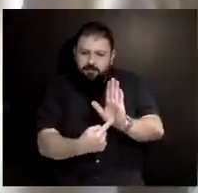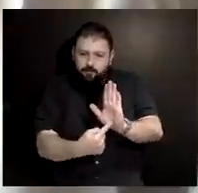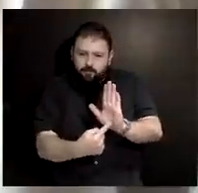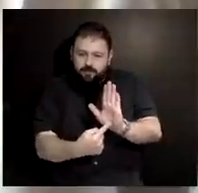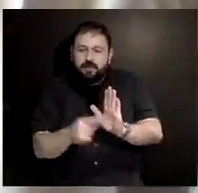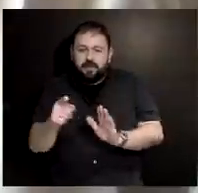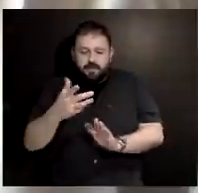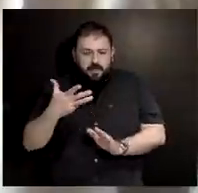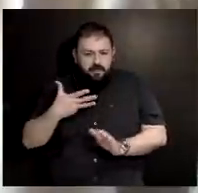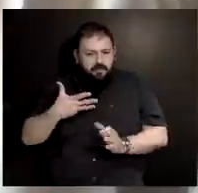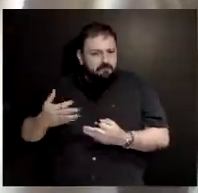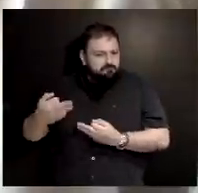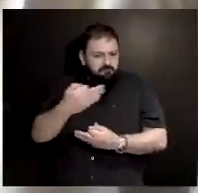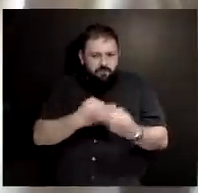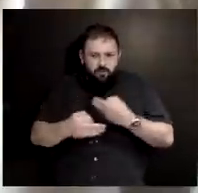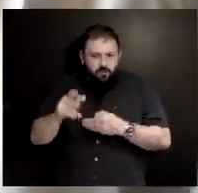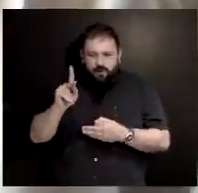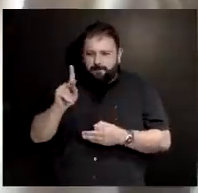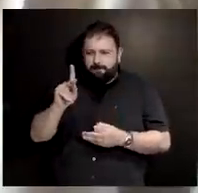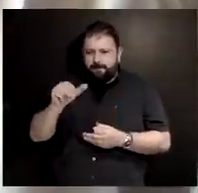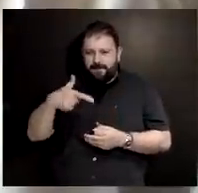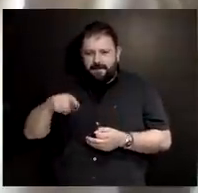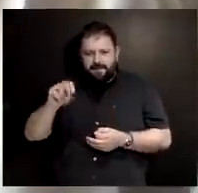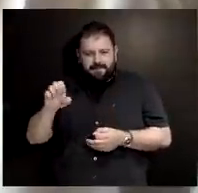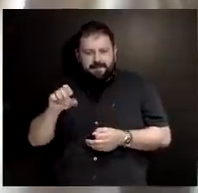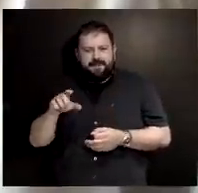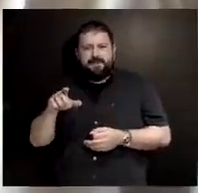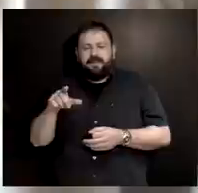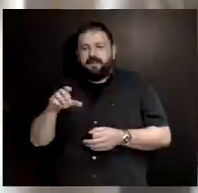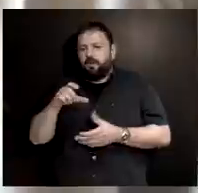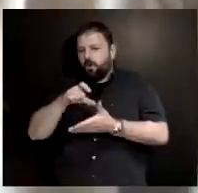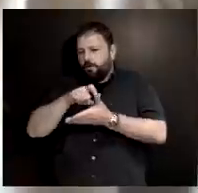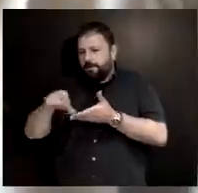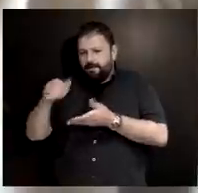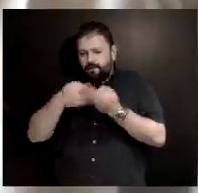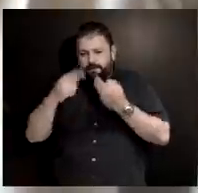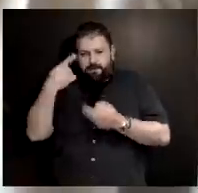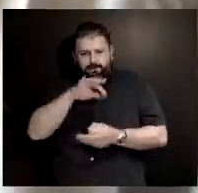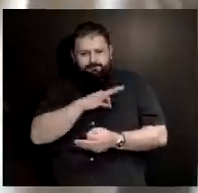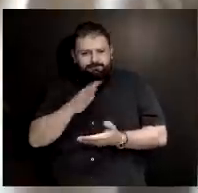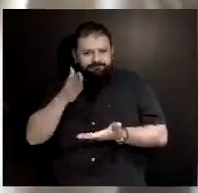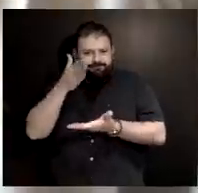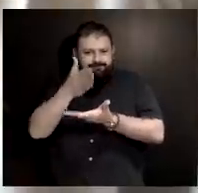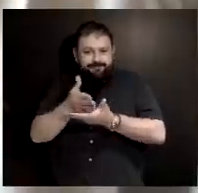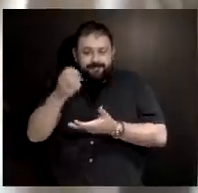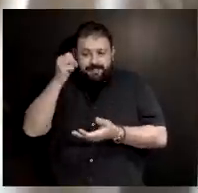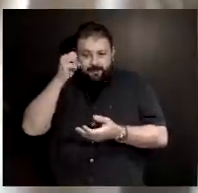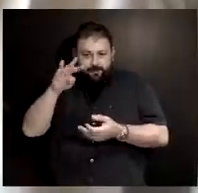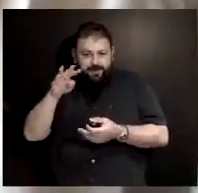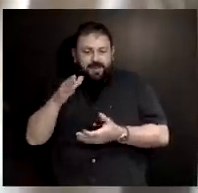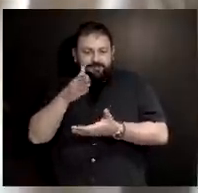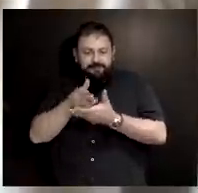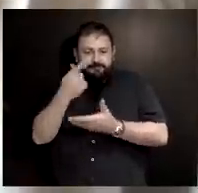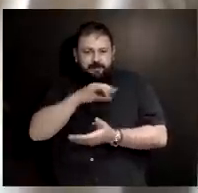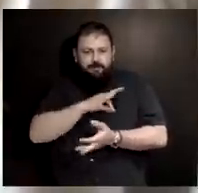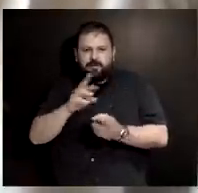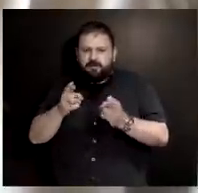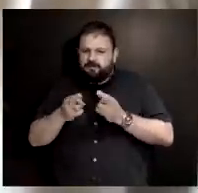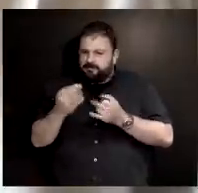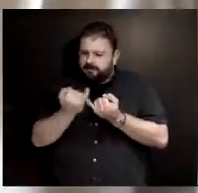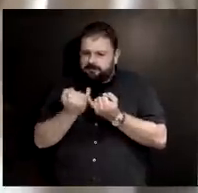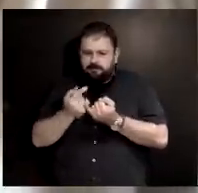todo el paquete comprado o lo que sea para poder asistir a extravaganza. Está todo el staff de OmniLife listo para recibir sus llamadas,